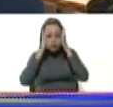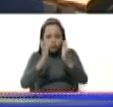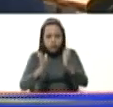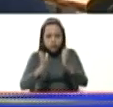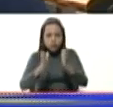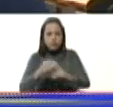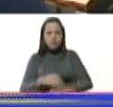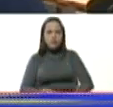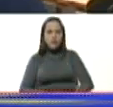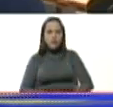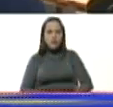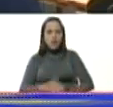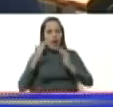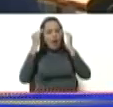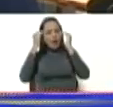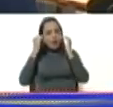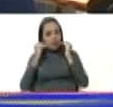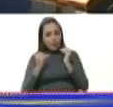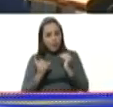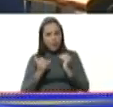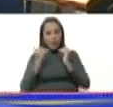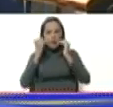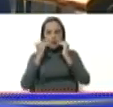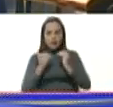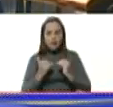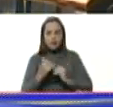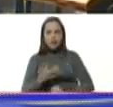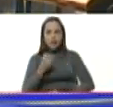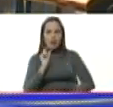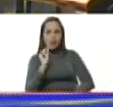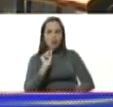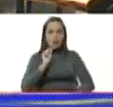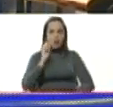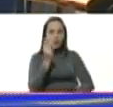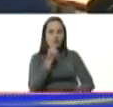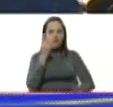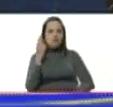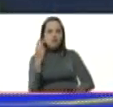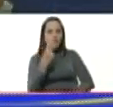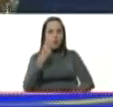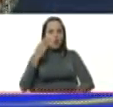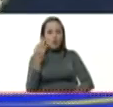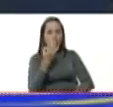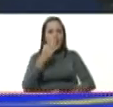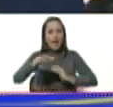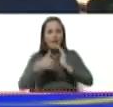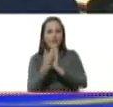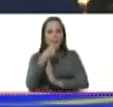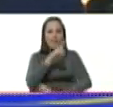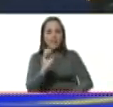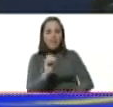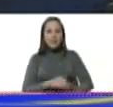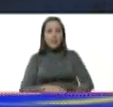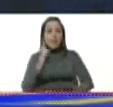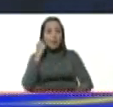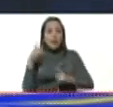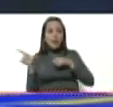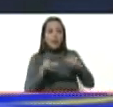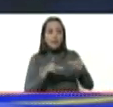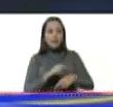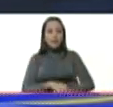1. Del punto 1. 2, 3, de acuerdo al color, hasta el punto 9, 10. Sí, señores. Donde diez. Ya la mujer queda lista